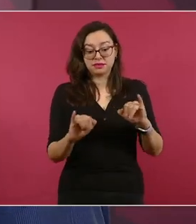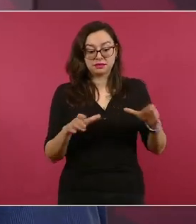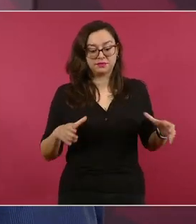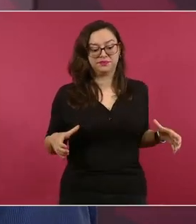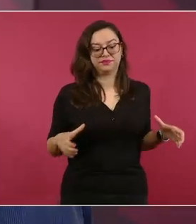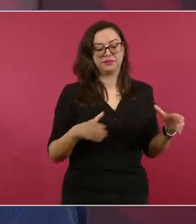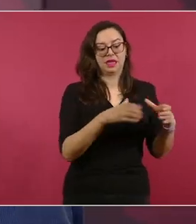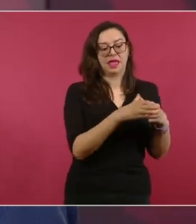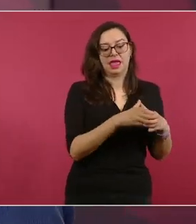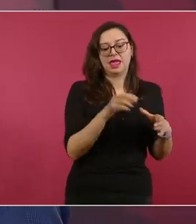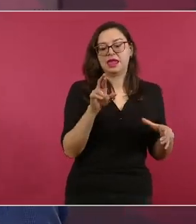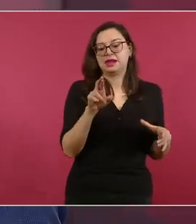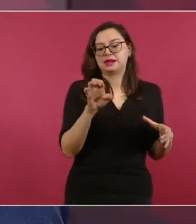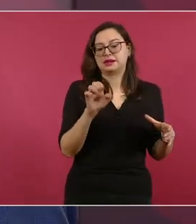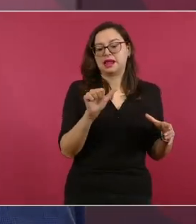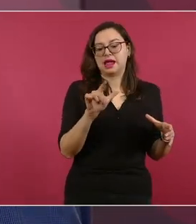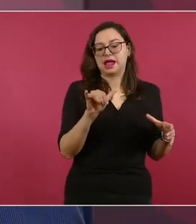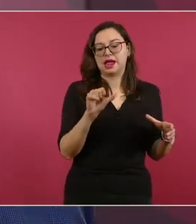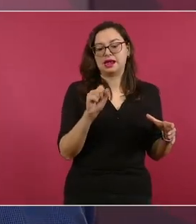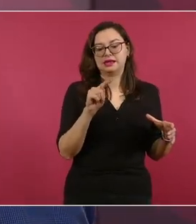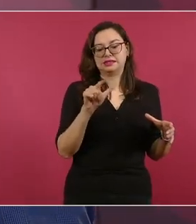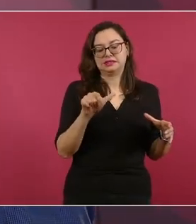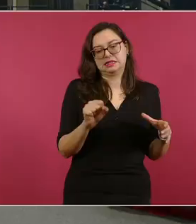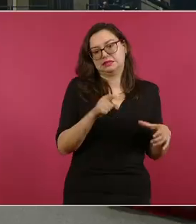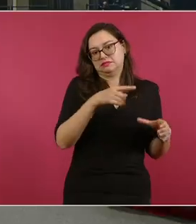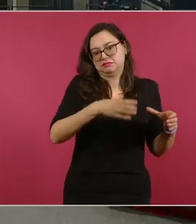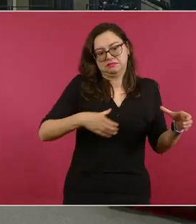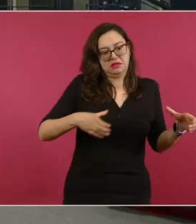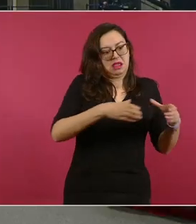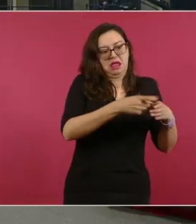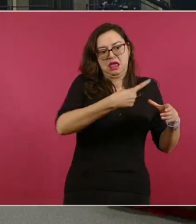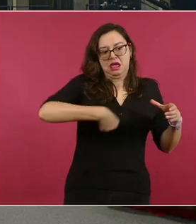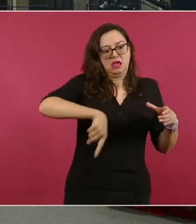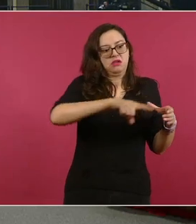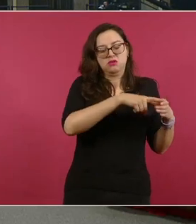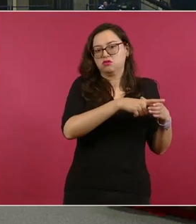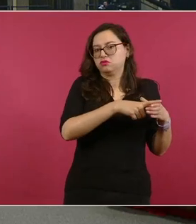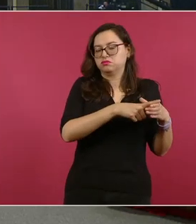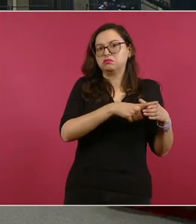que estaban a favor de la monarquía española.